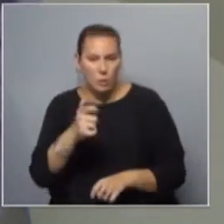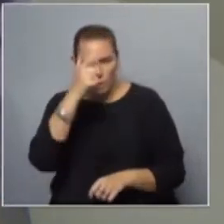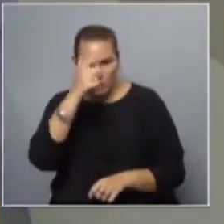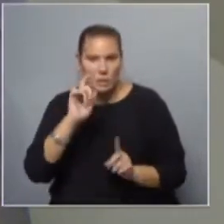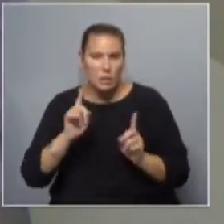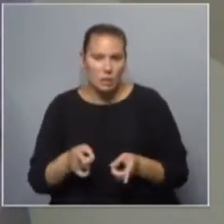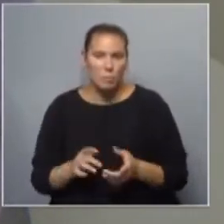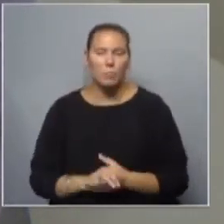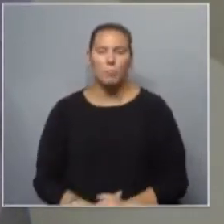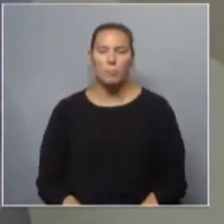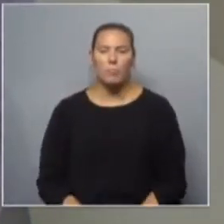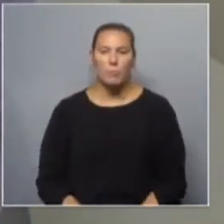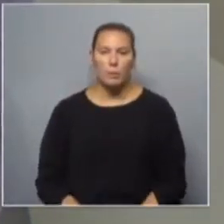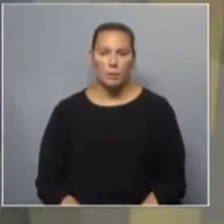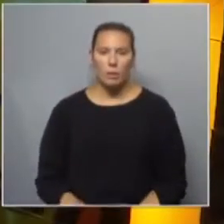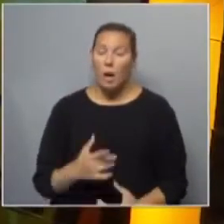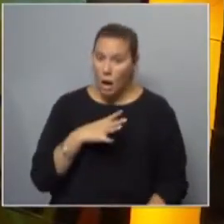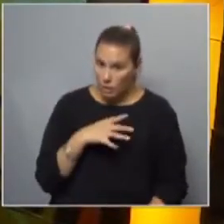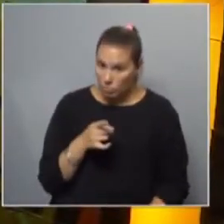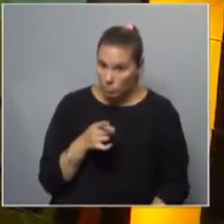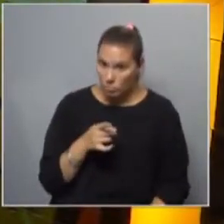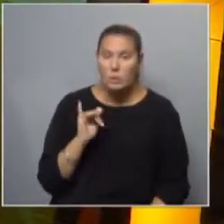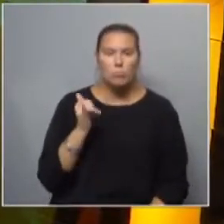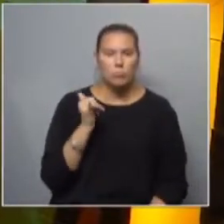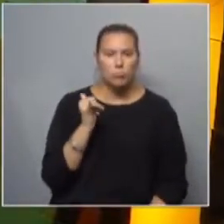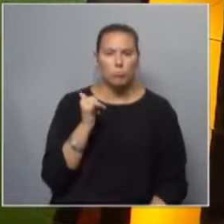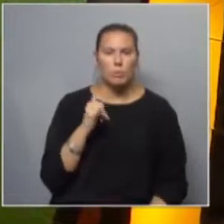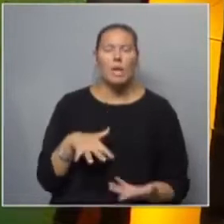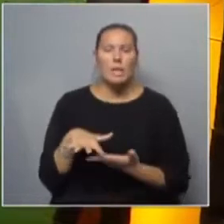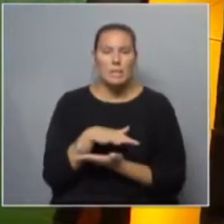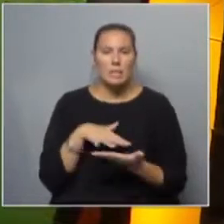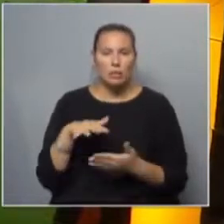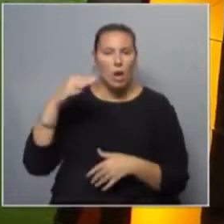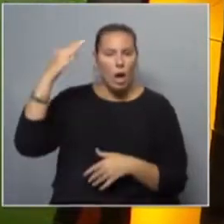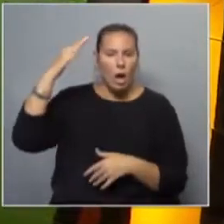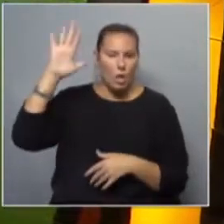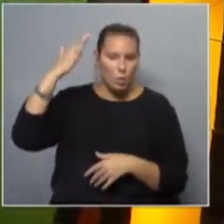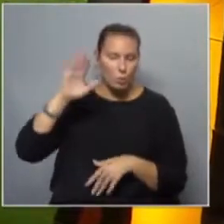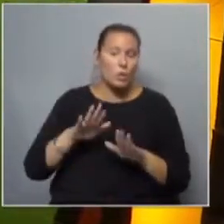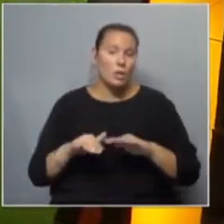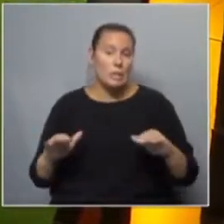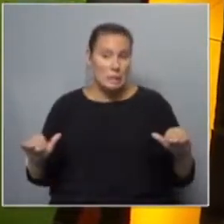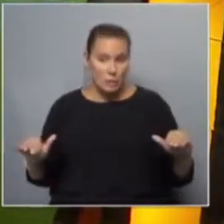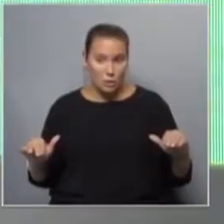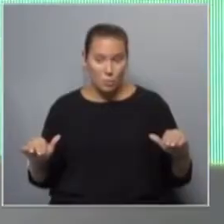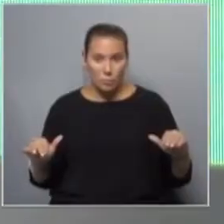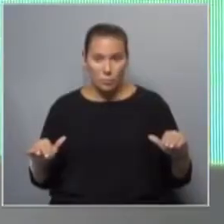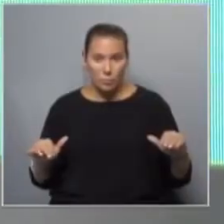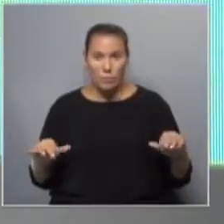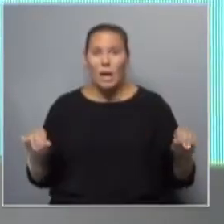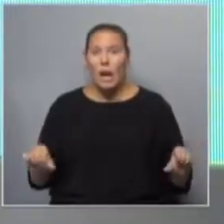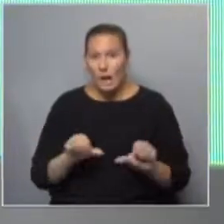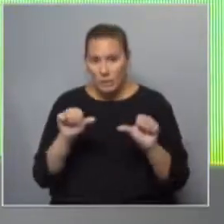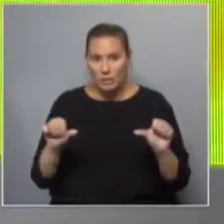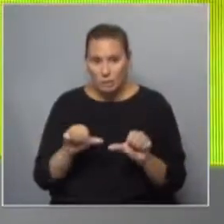también algo vinculado con la ciencia. ¿Tenés algo? Tenemos en el sector para grandes y niños. Hay